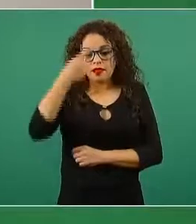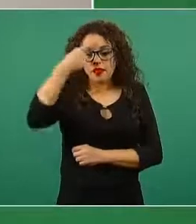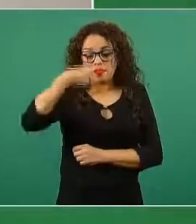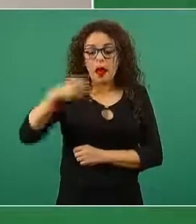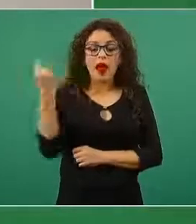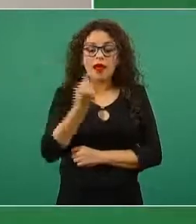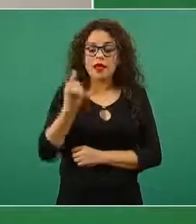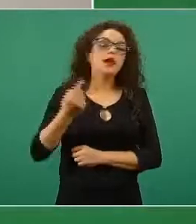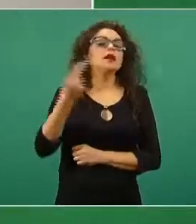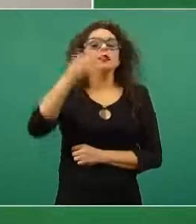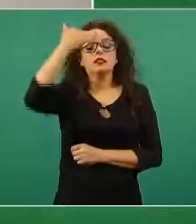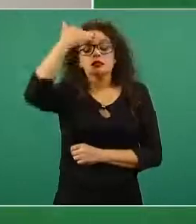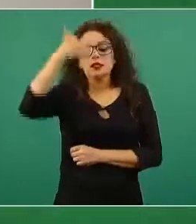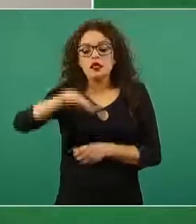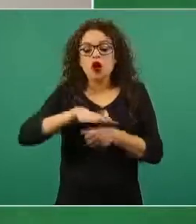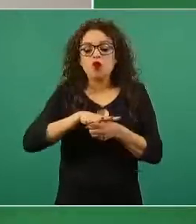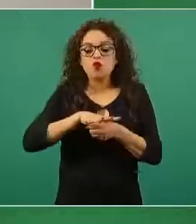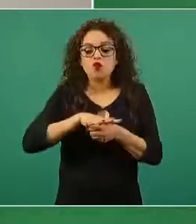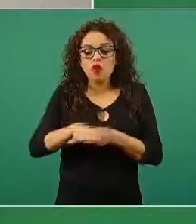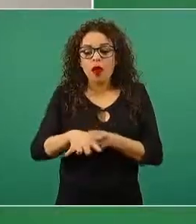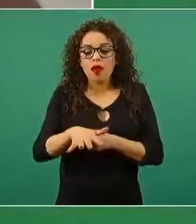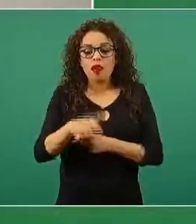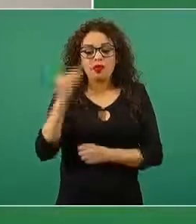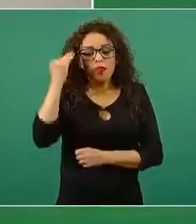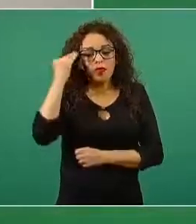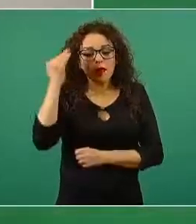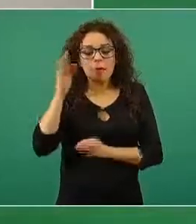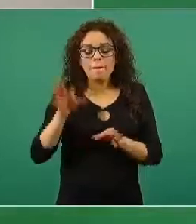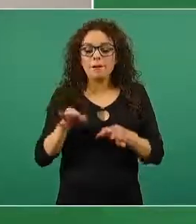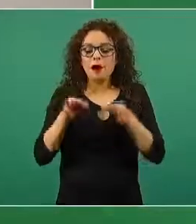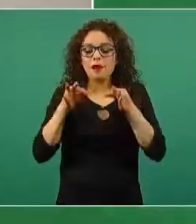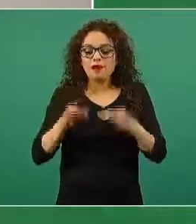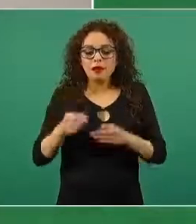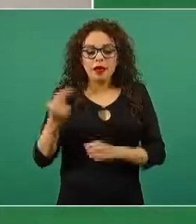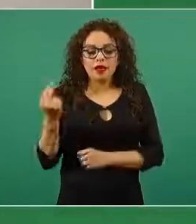saber cuál es el tiempo ideal en el caso